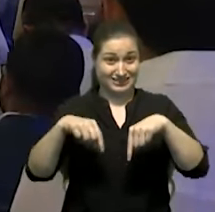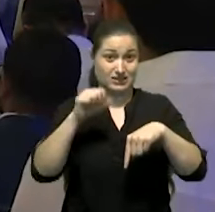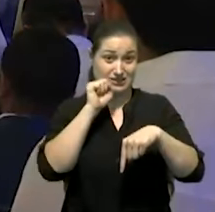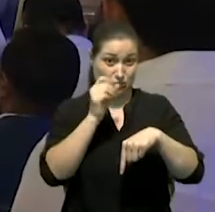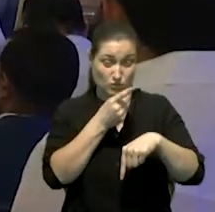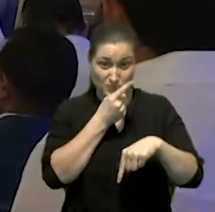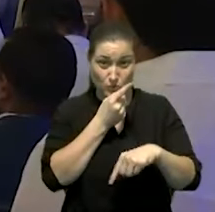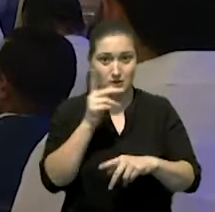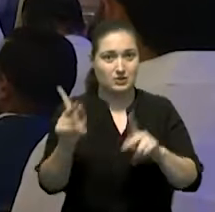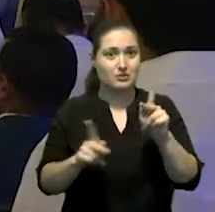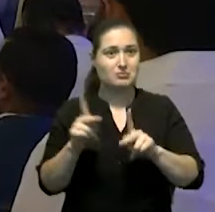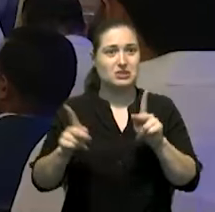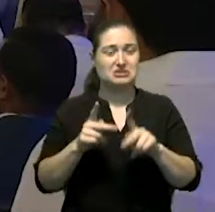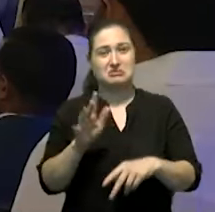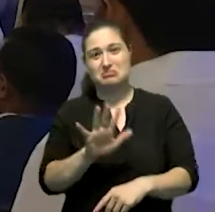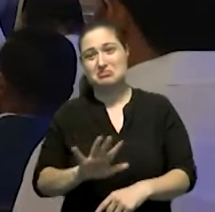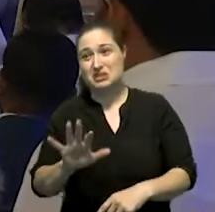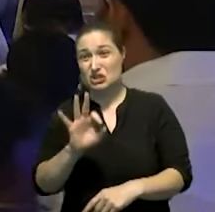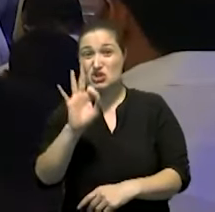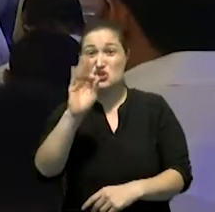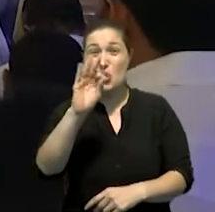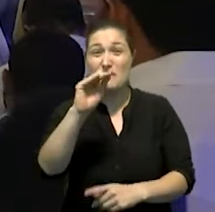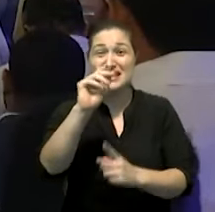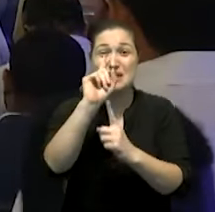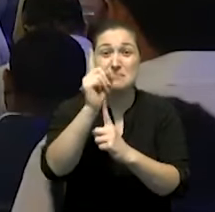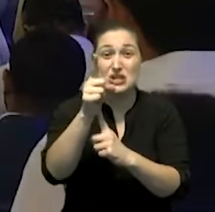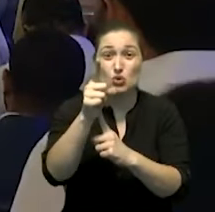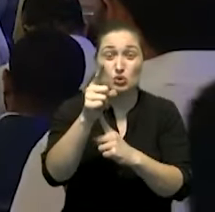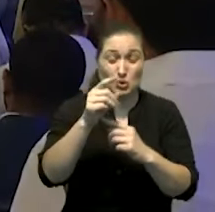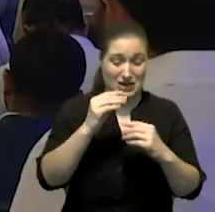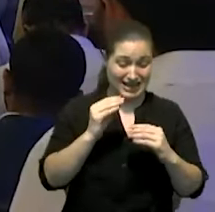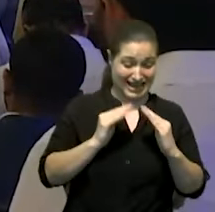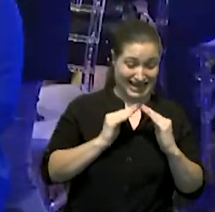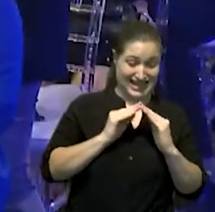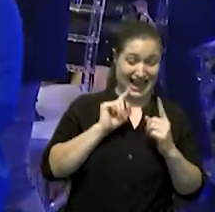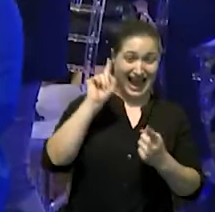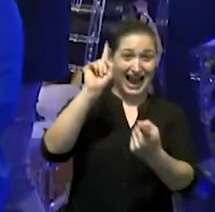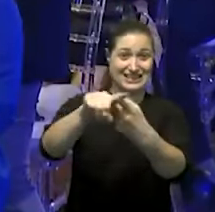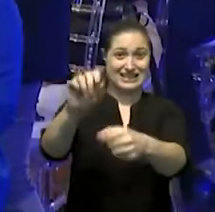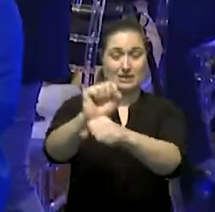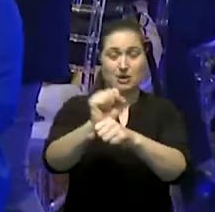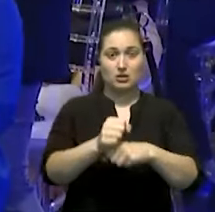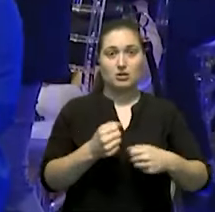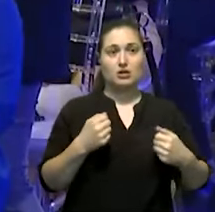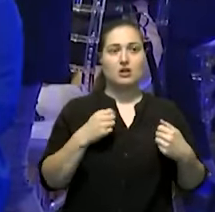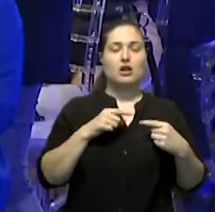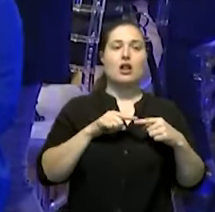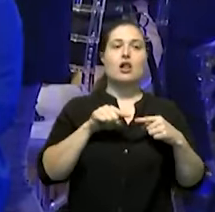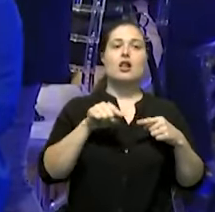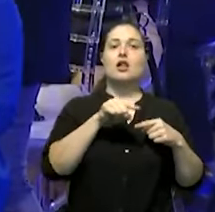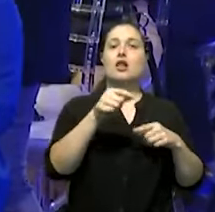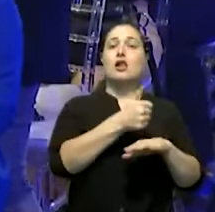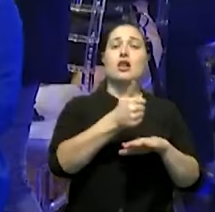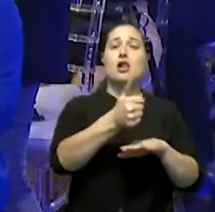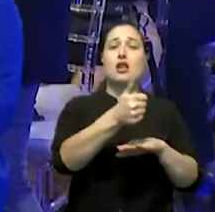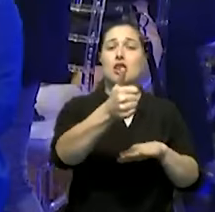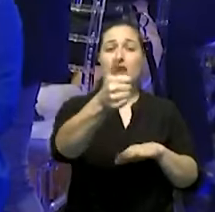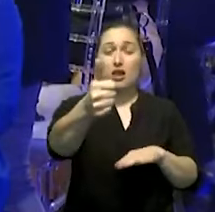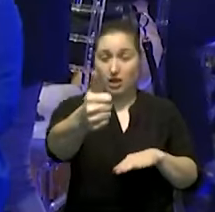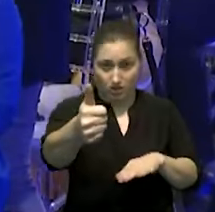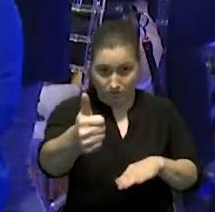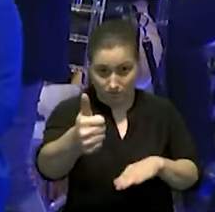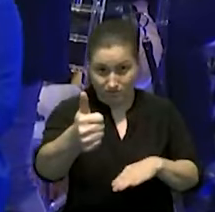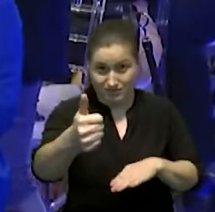Domingo es de 90 minutos de su casa a su trabajo y eso es si está aquí en el distrito si